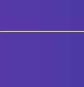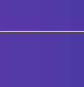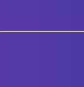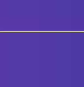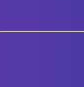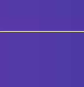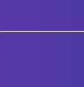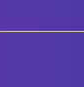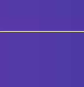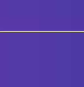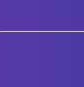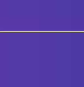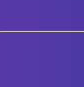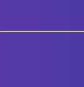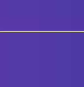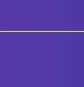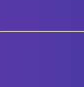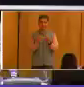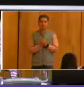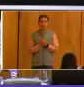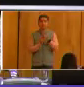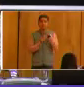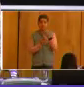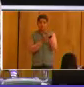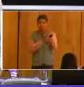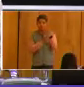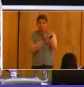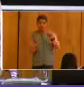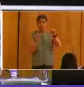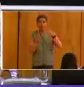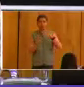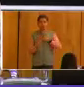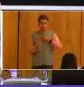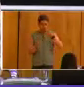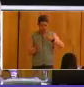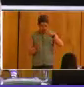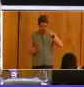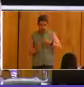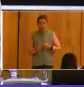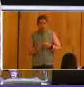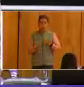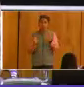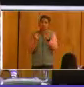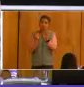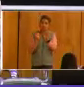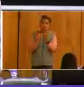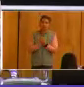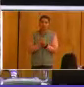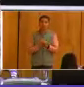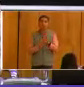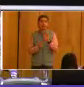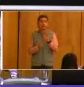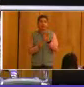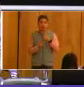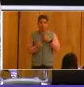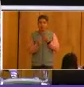Muy bien, ya la tenemos. Dice, yo soy yo y mi circunstancia, y si no la salvo a